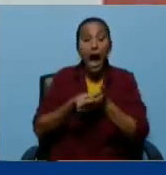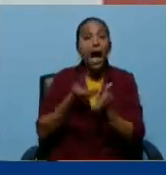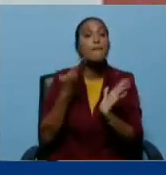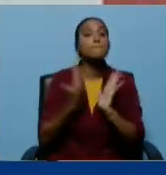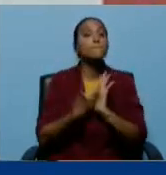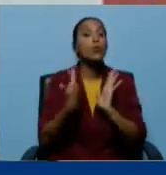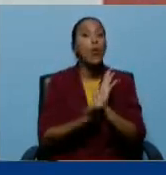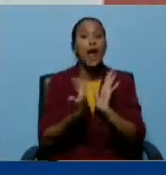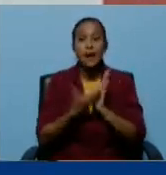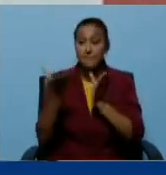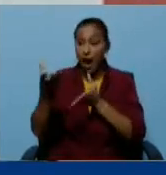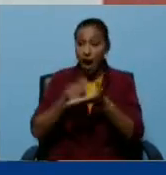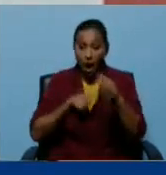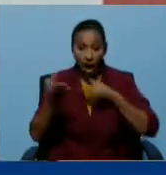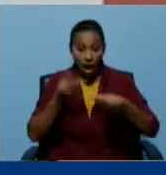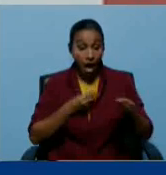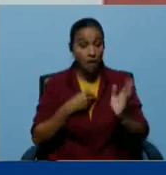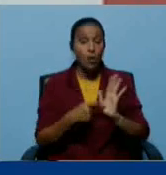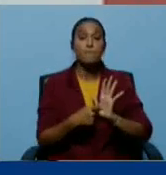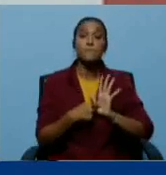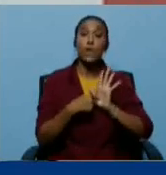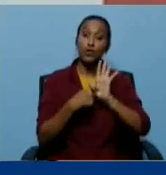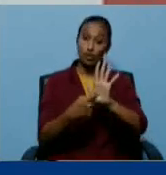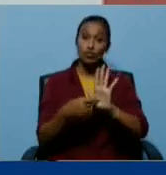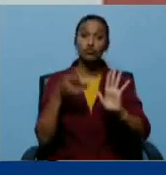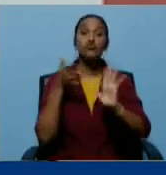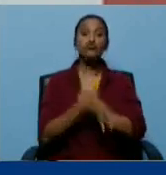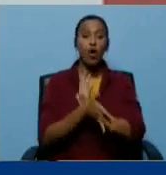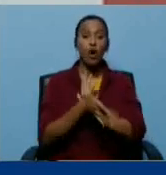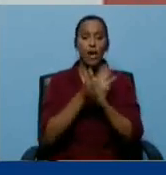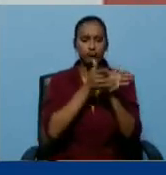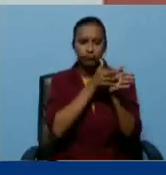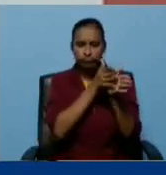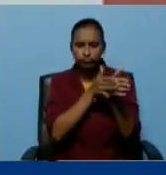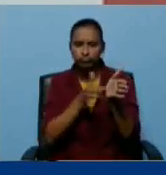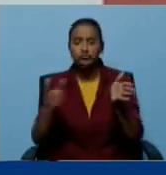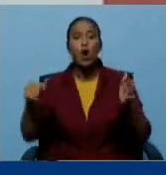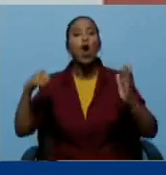antes. Y dijimos el guión del golpe de Estado.